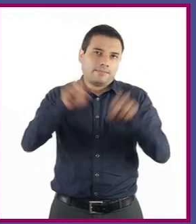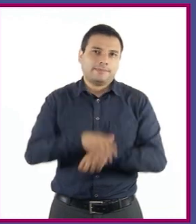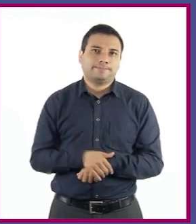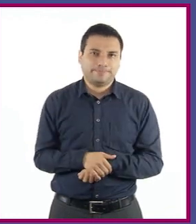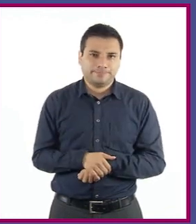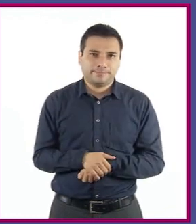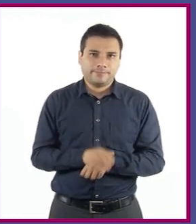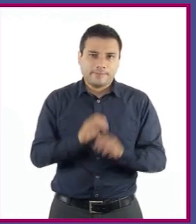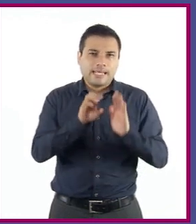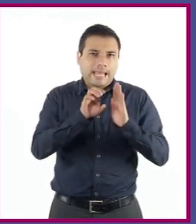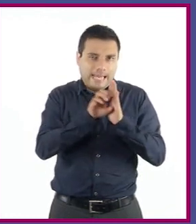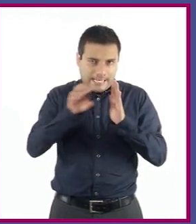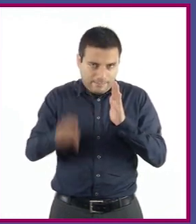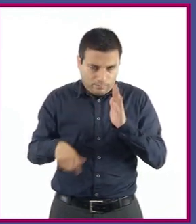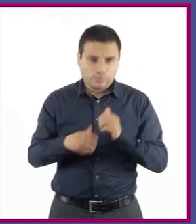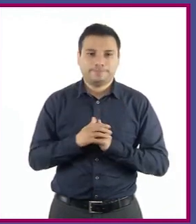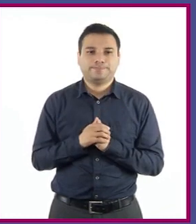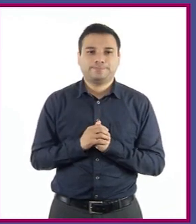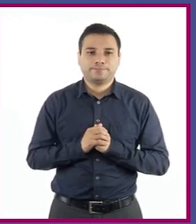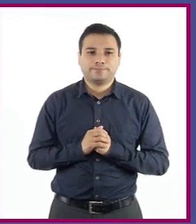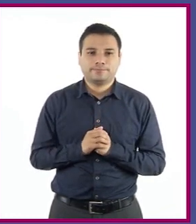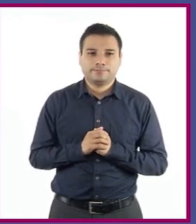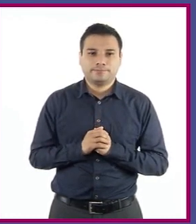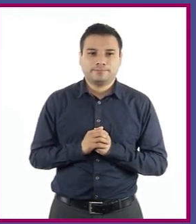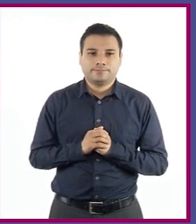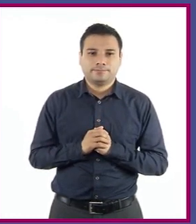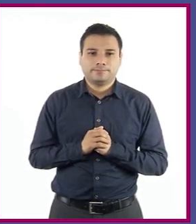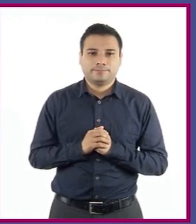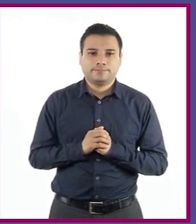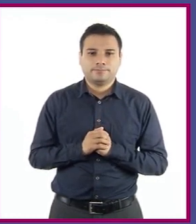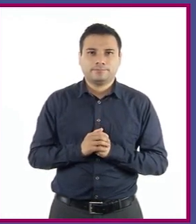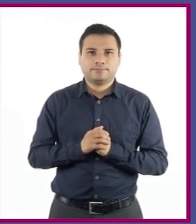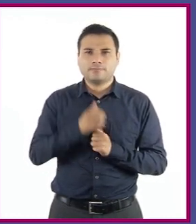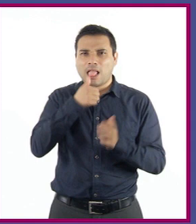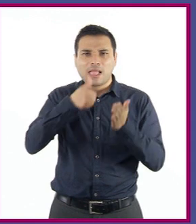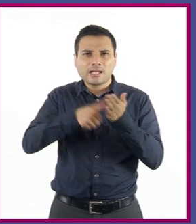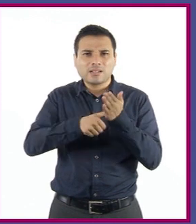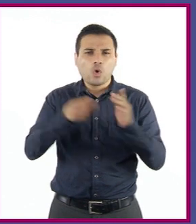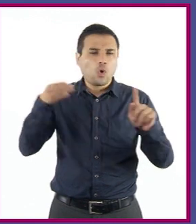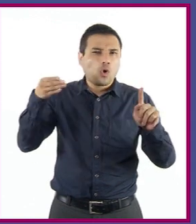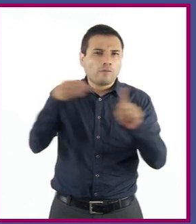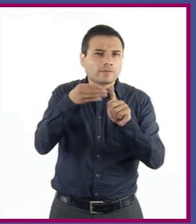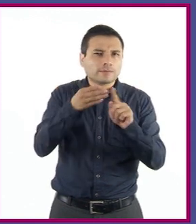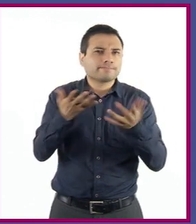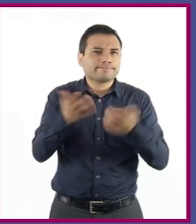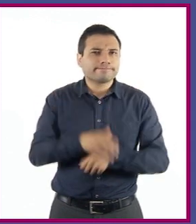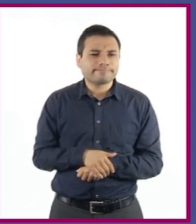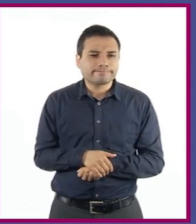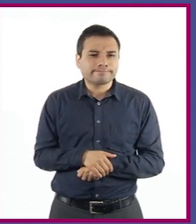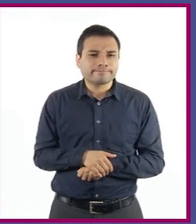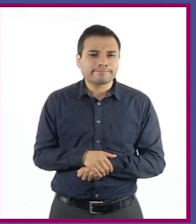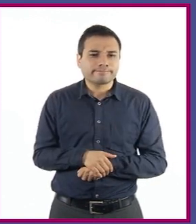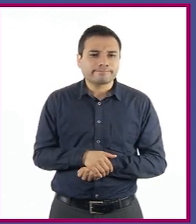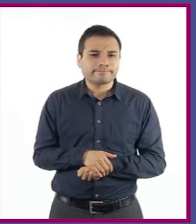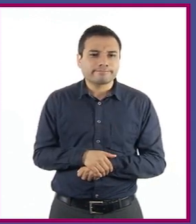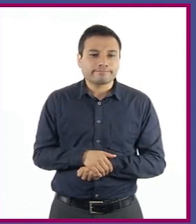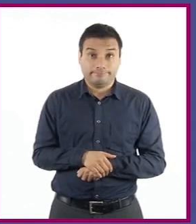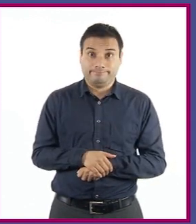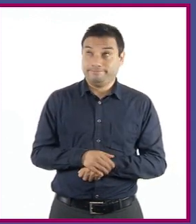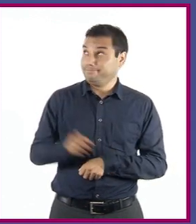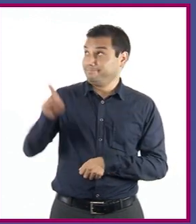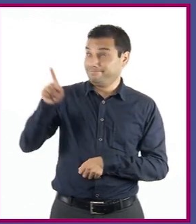carta, como en este ejemplo. El objetivo principal de esta carta es un conector de